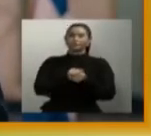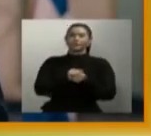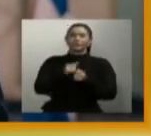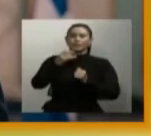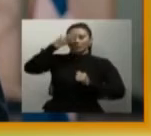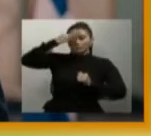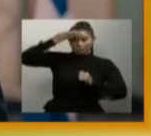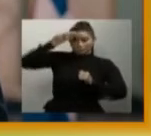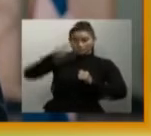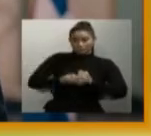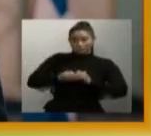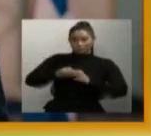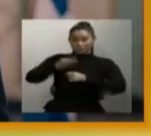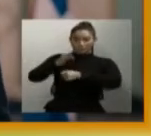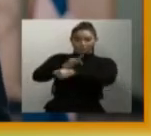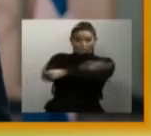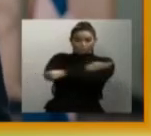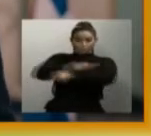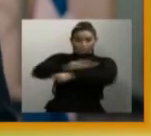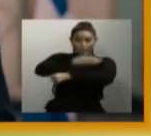productores dominicanos